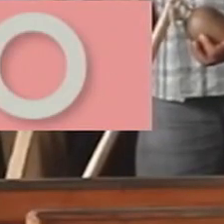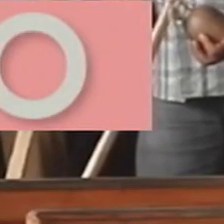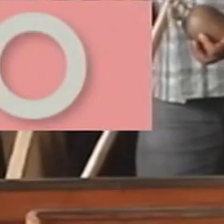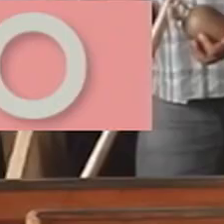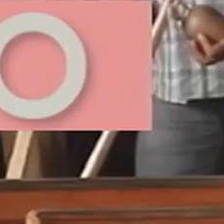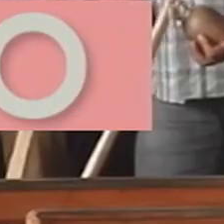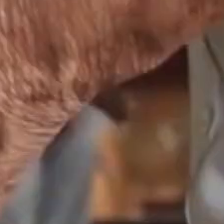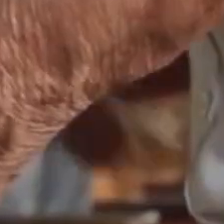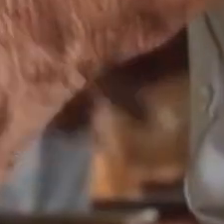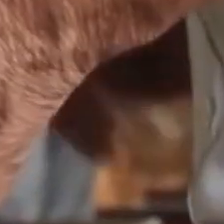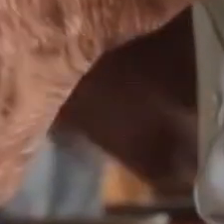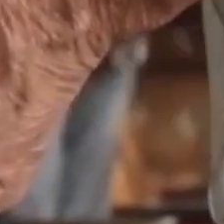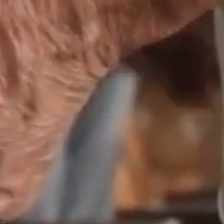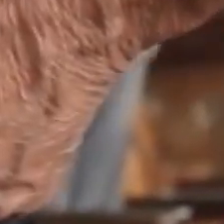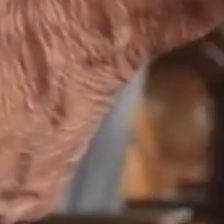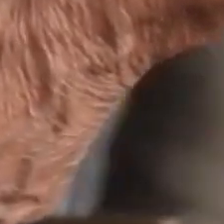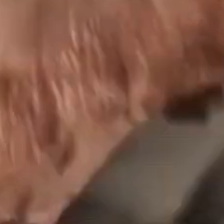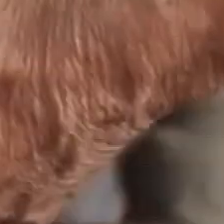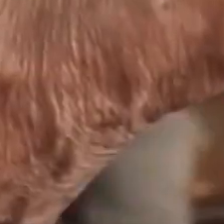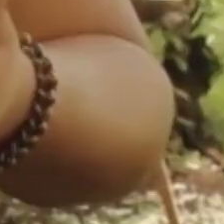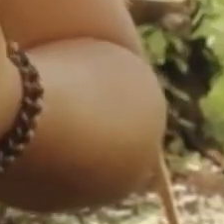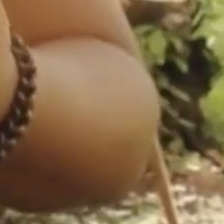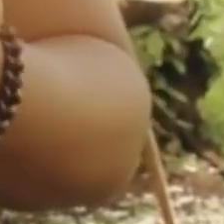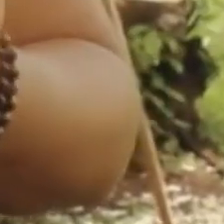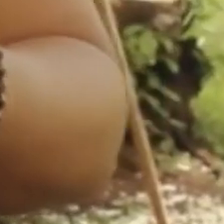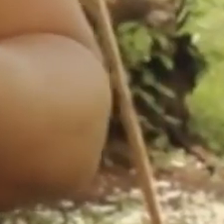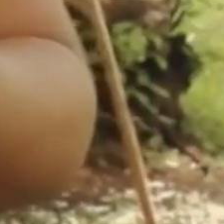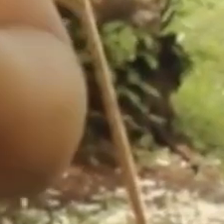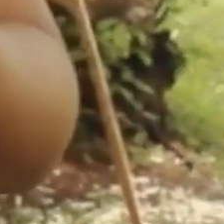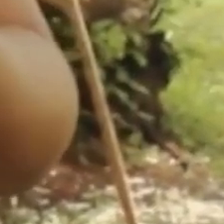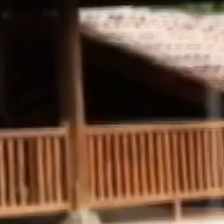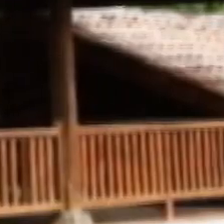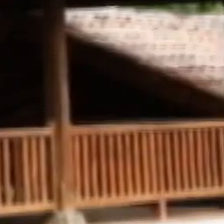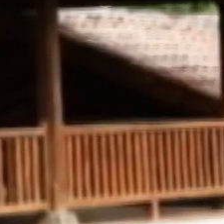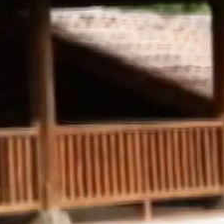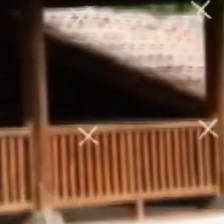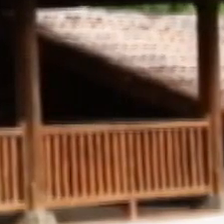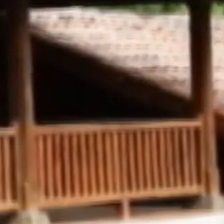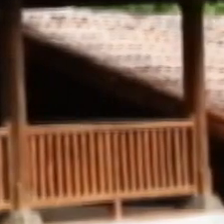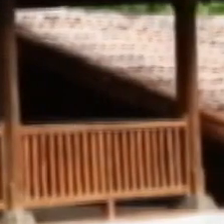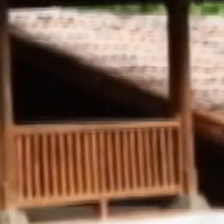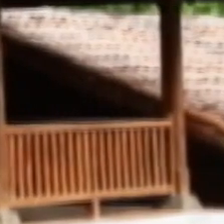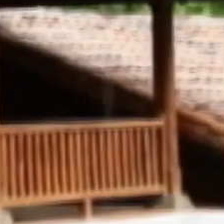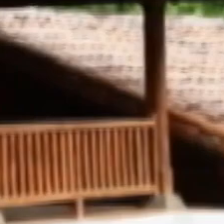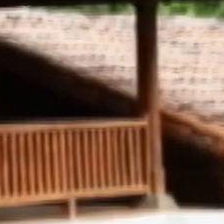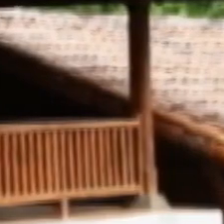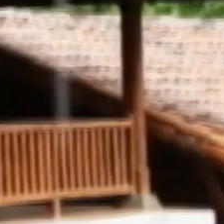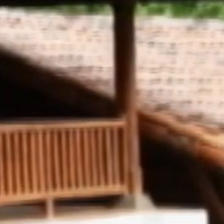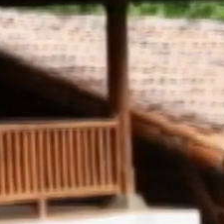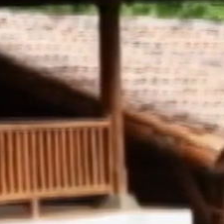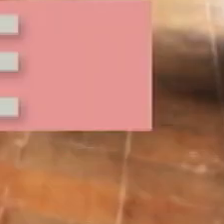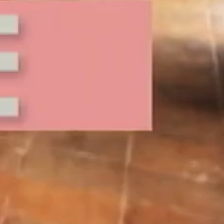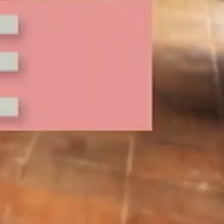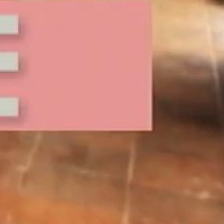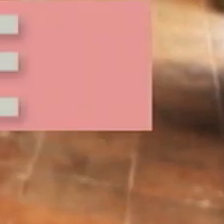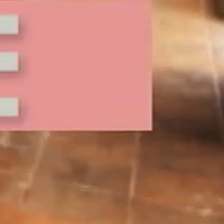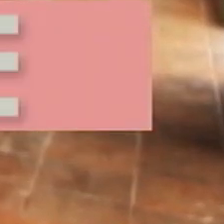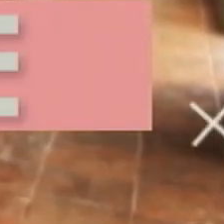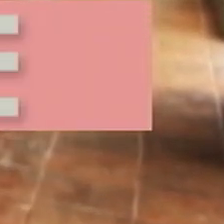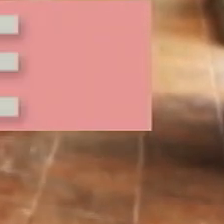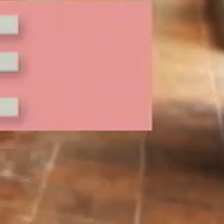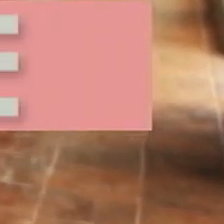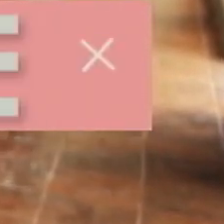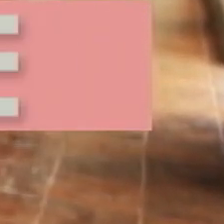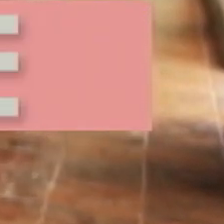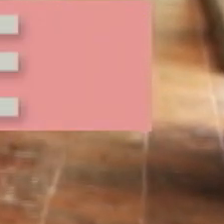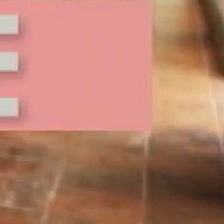donde se rescata la riqueza de este original instrumento de nuestra pampa. A las 3 de la tarde, el documental Mujeres